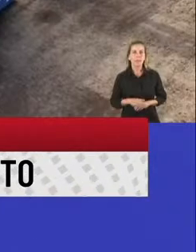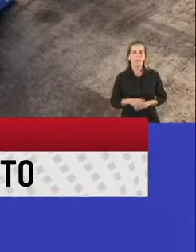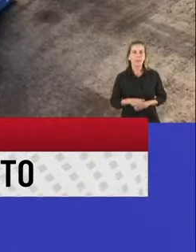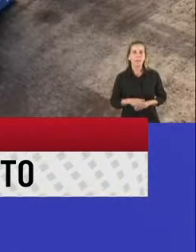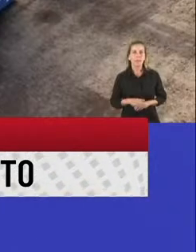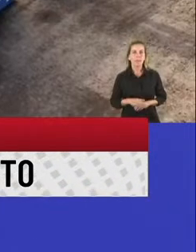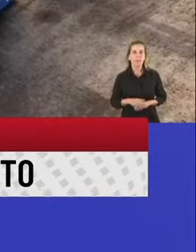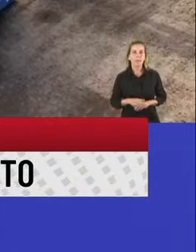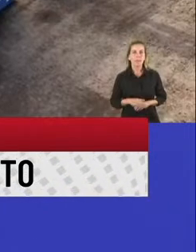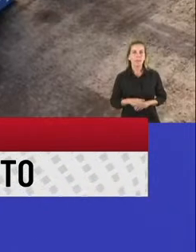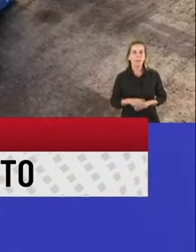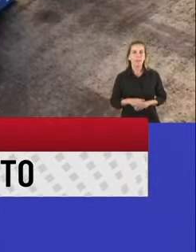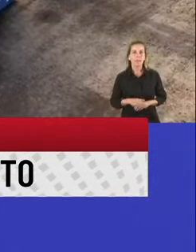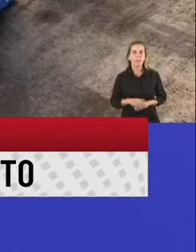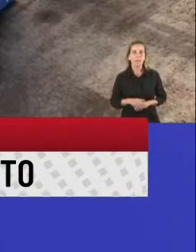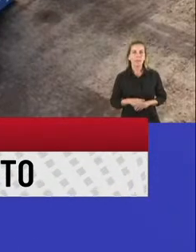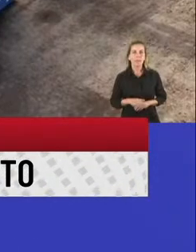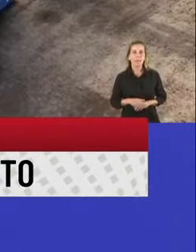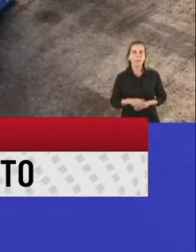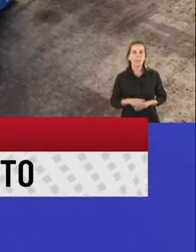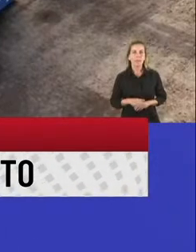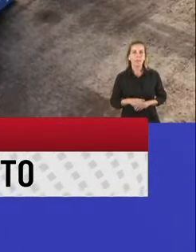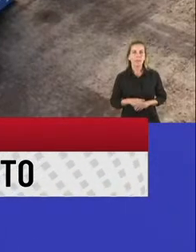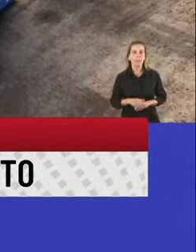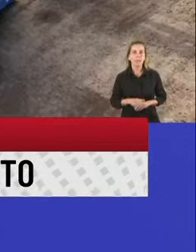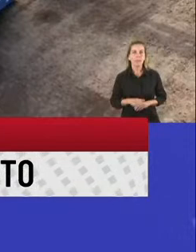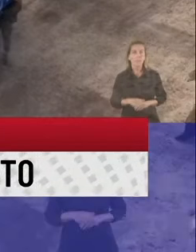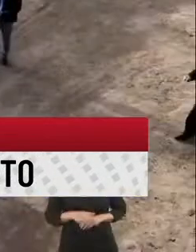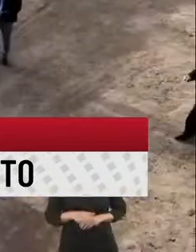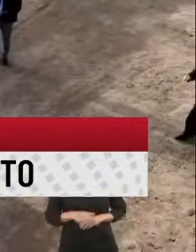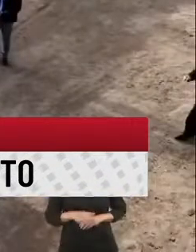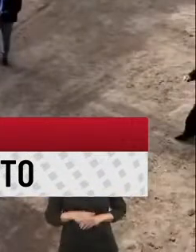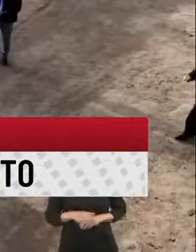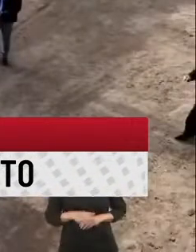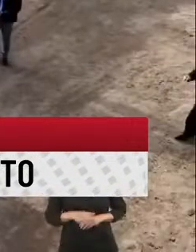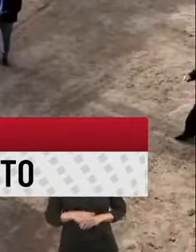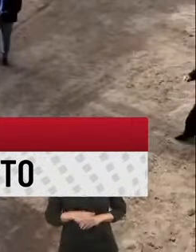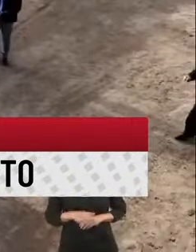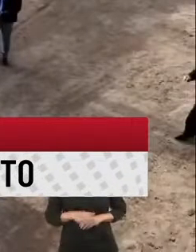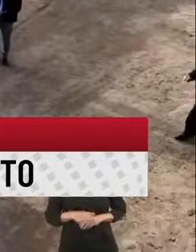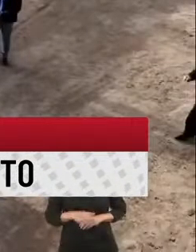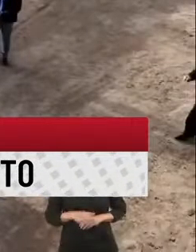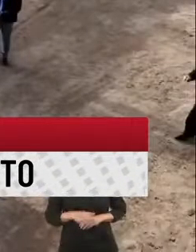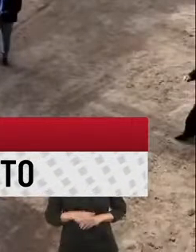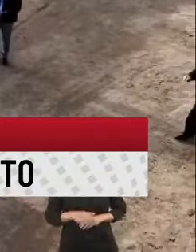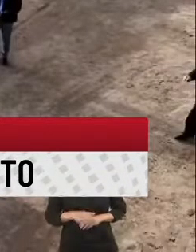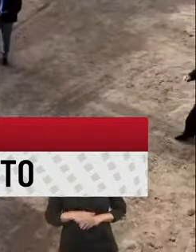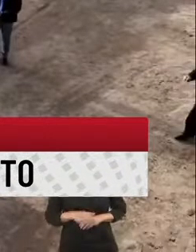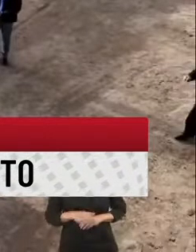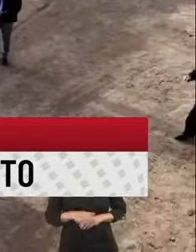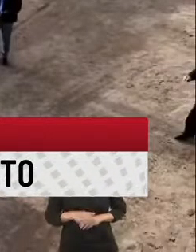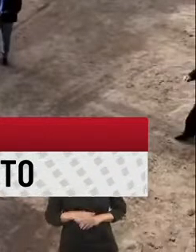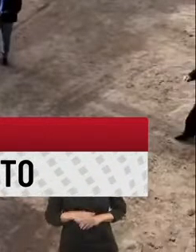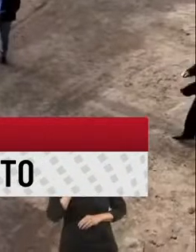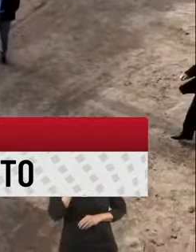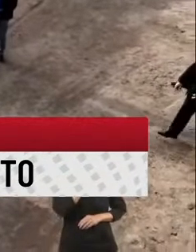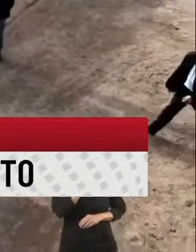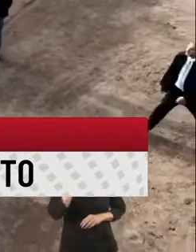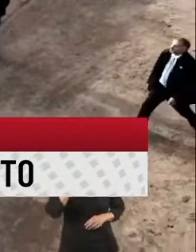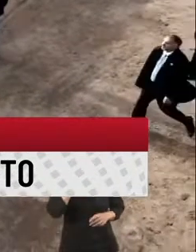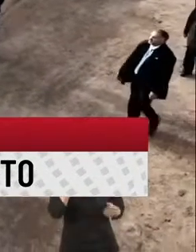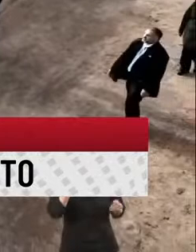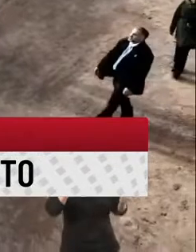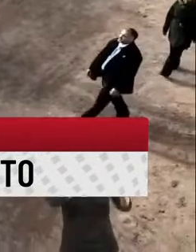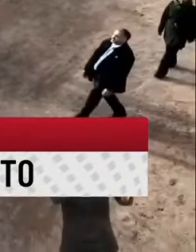válvula que abrieron para que el gas... Esa, circule. Claro, esa válvula abrirá cuando todo lo